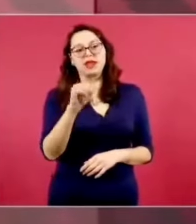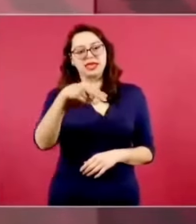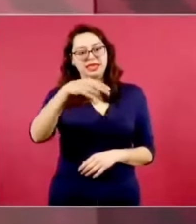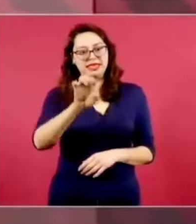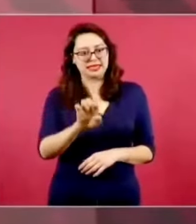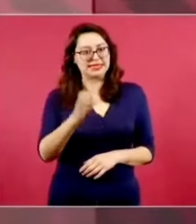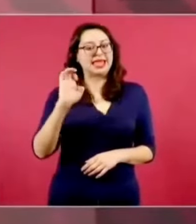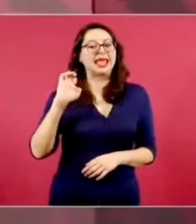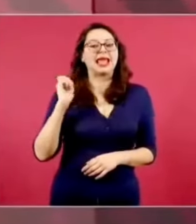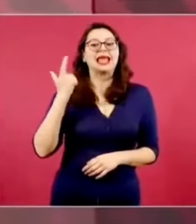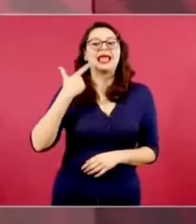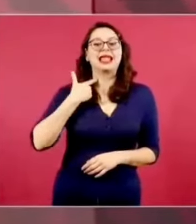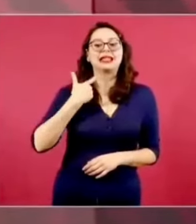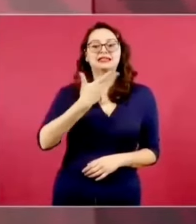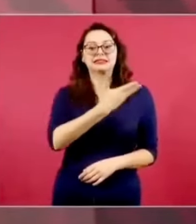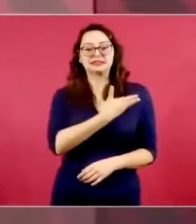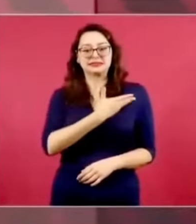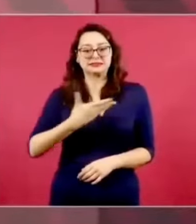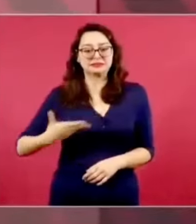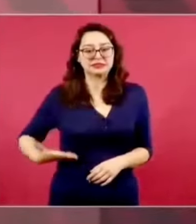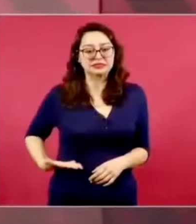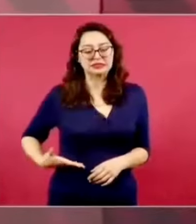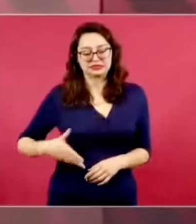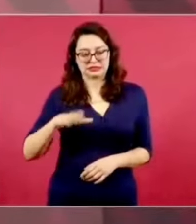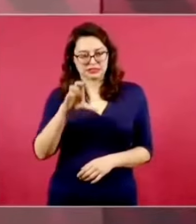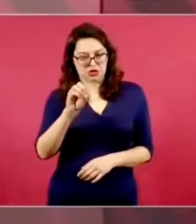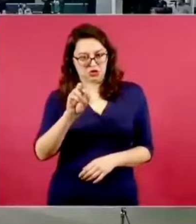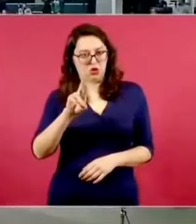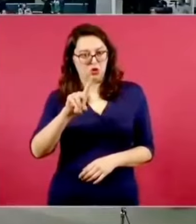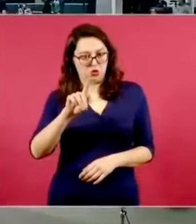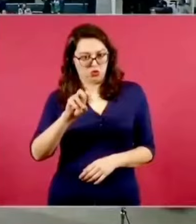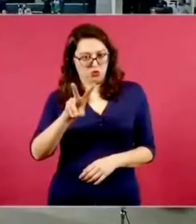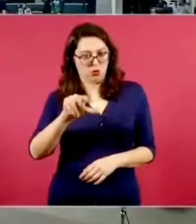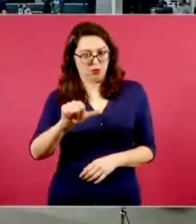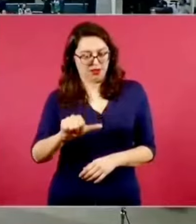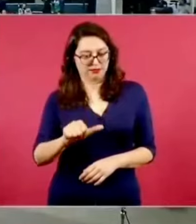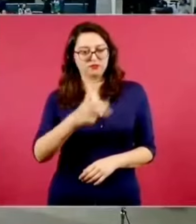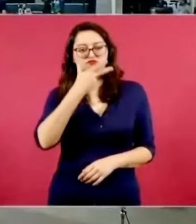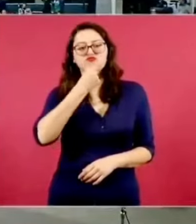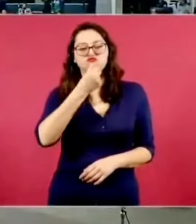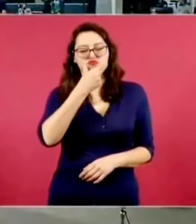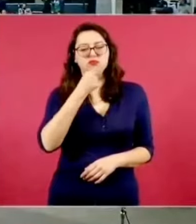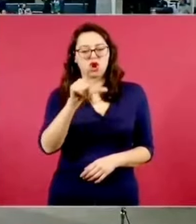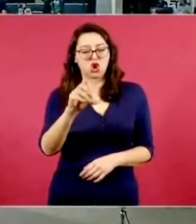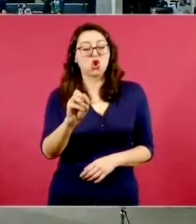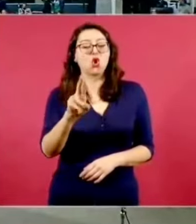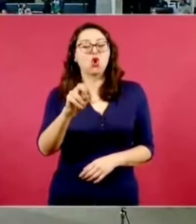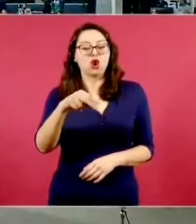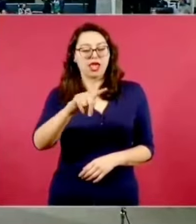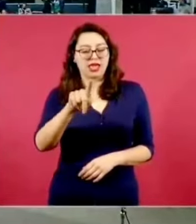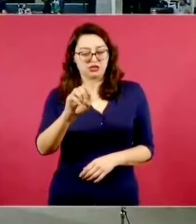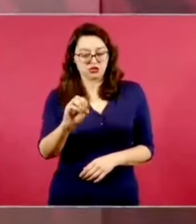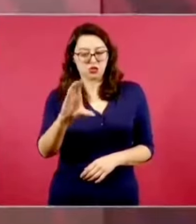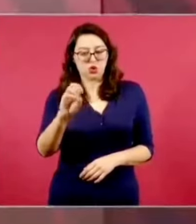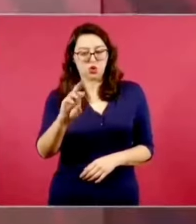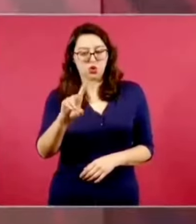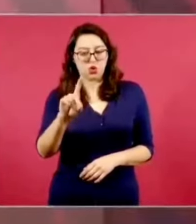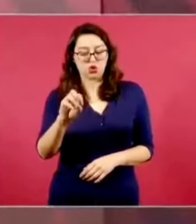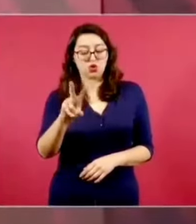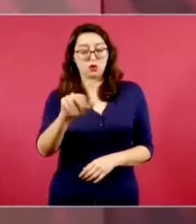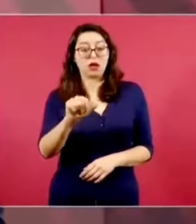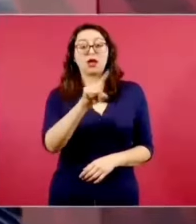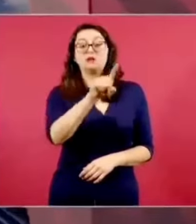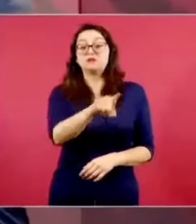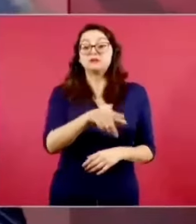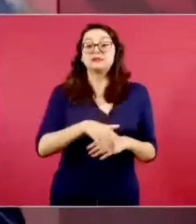maestro araldo Córdoba de Lorenzo porque ah él va a ser